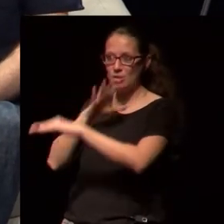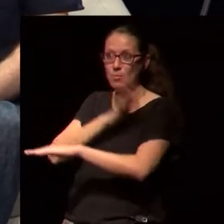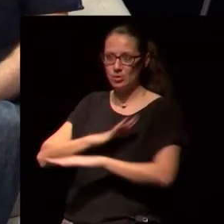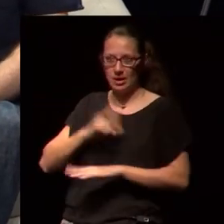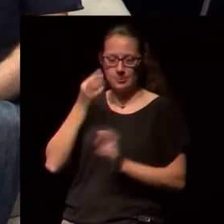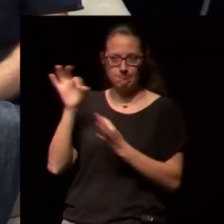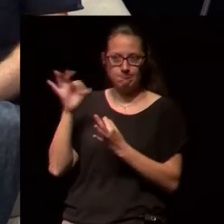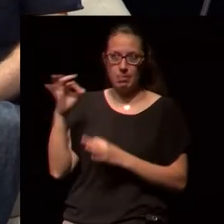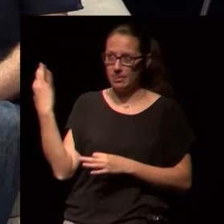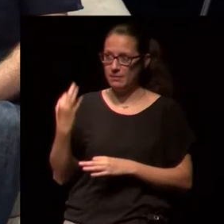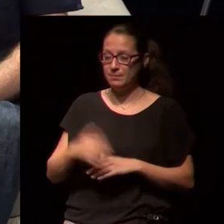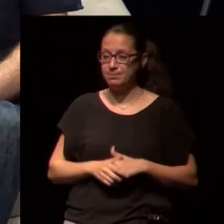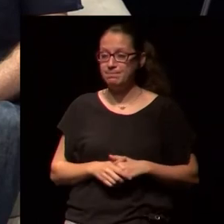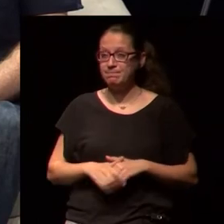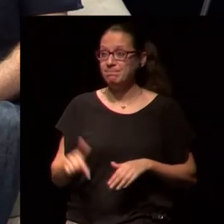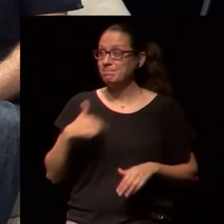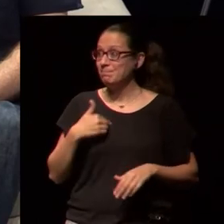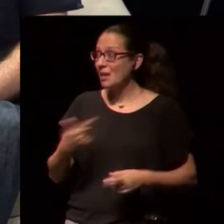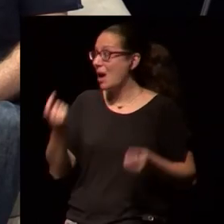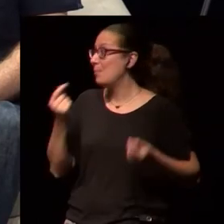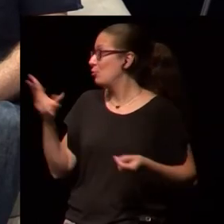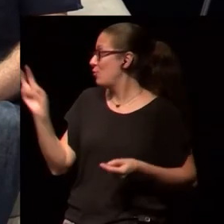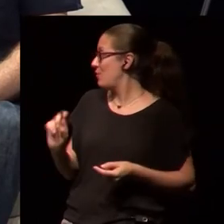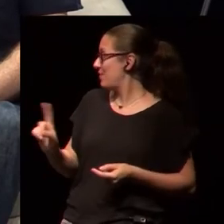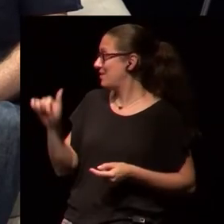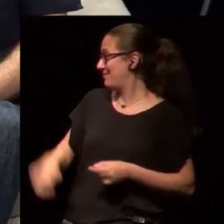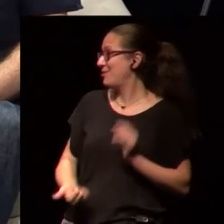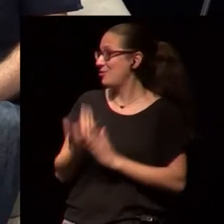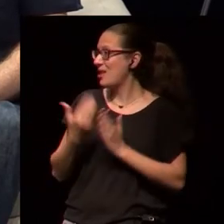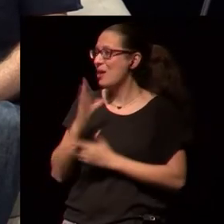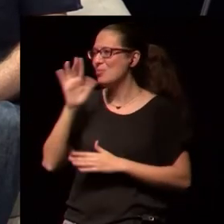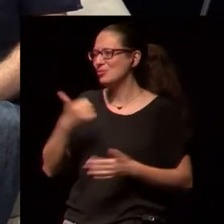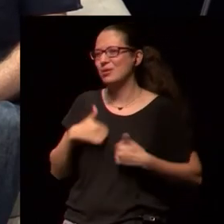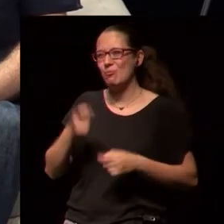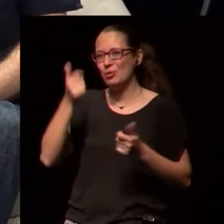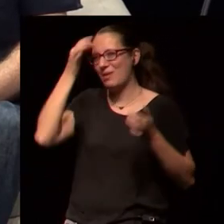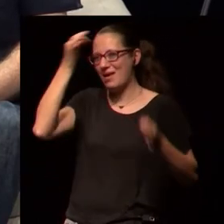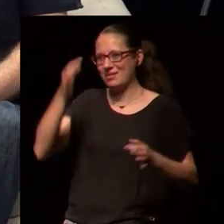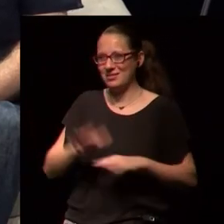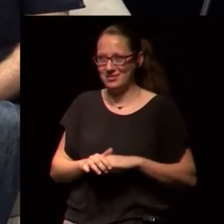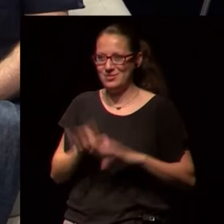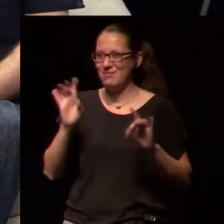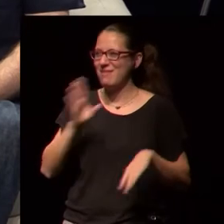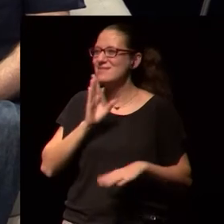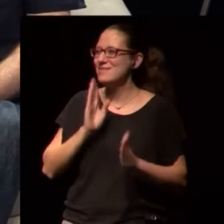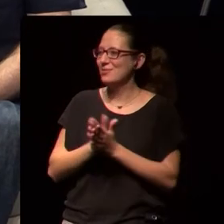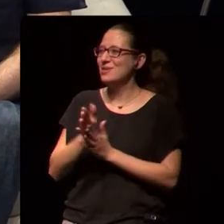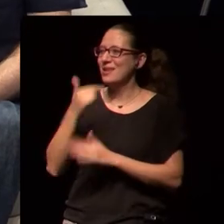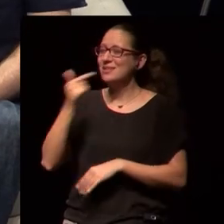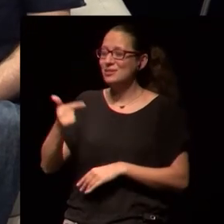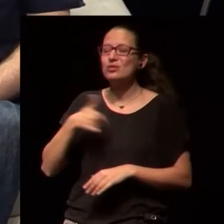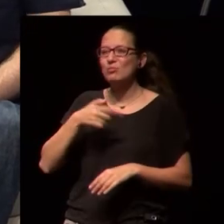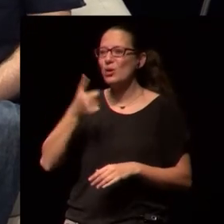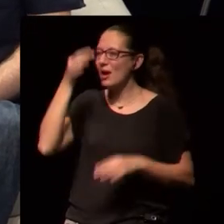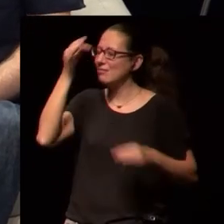Yo casi no iba a venir a estas jornadas porque estaba un poco harta, como decía aquí al David, ¿no? pero me alegro